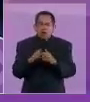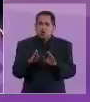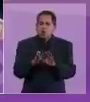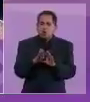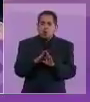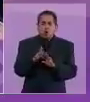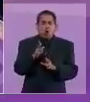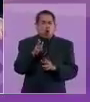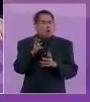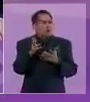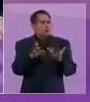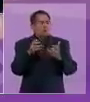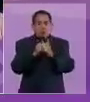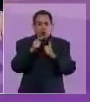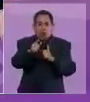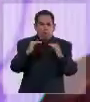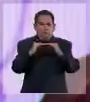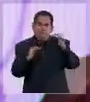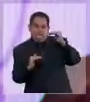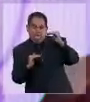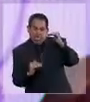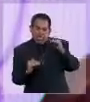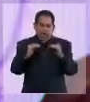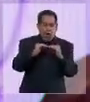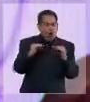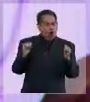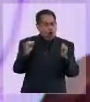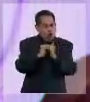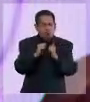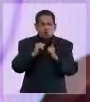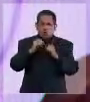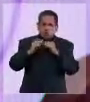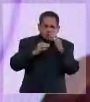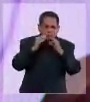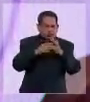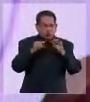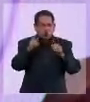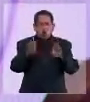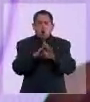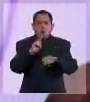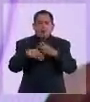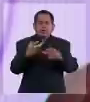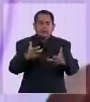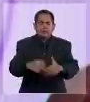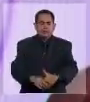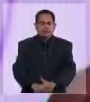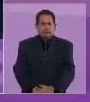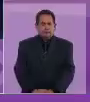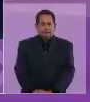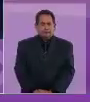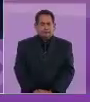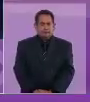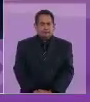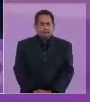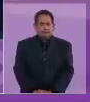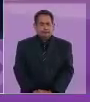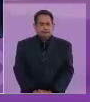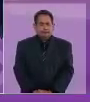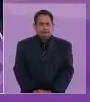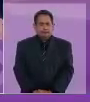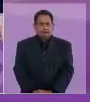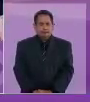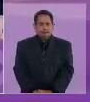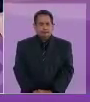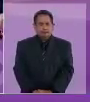¿Cómo va a acabar? Con la desigualdad a partir, acabando con las redes sociales y con su plan económico. Mira, en Nuevo León es el